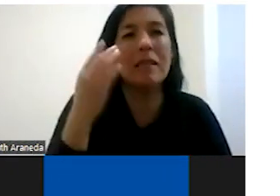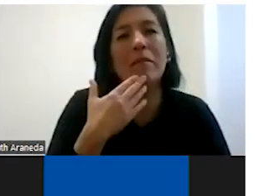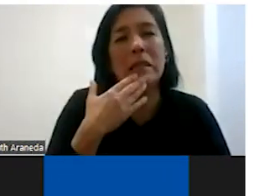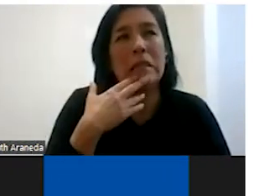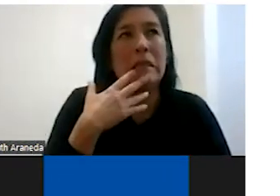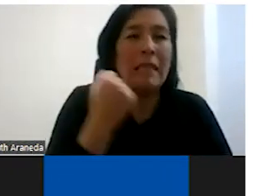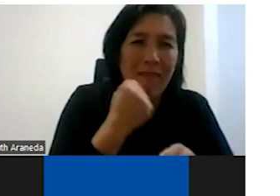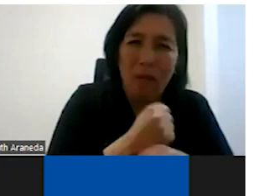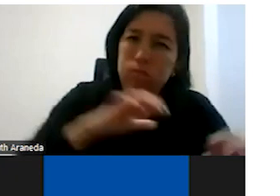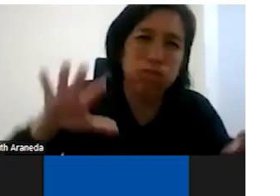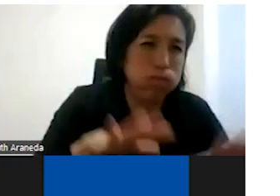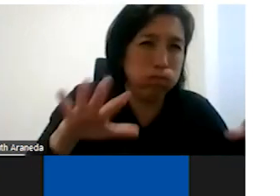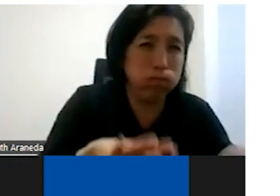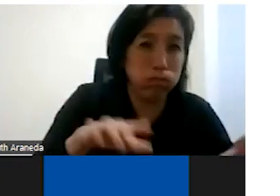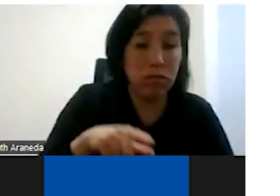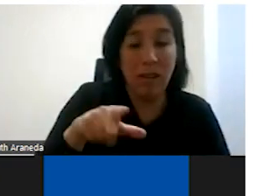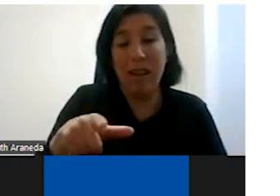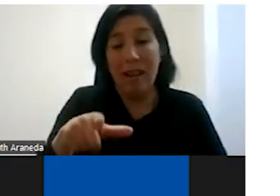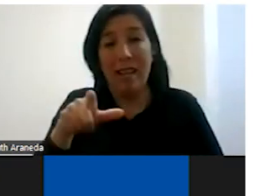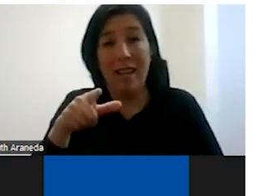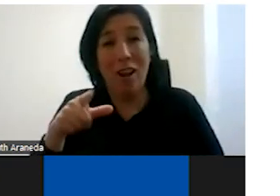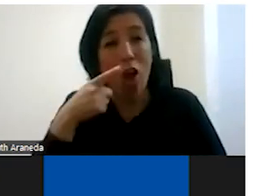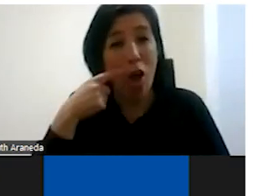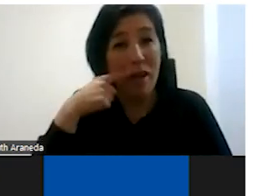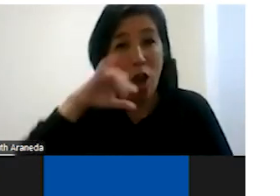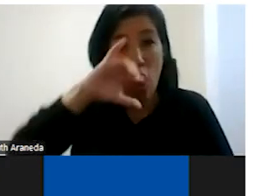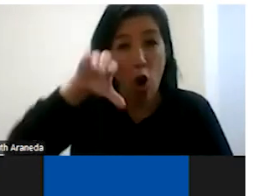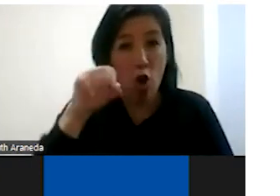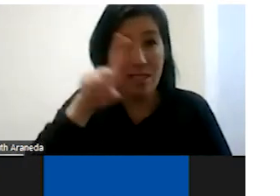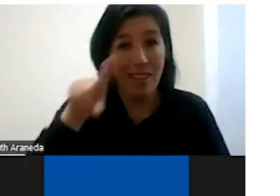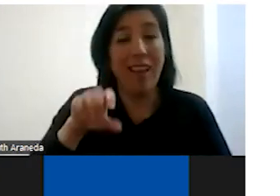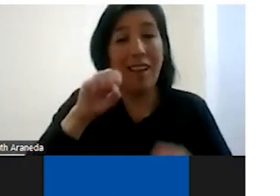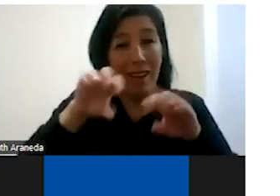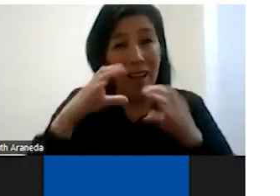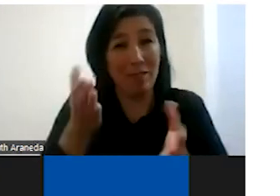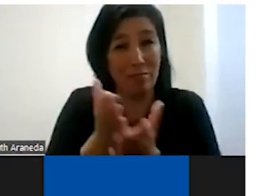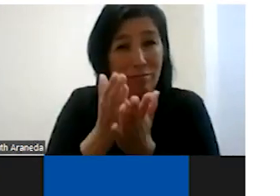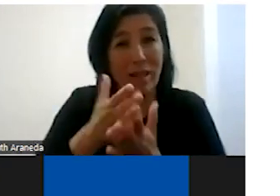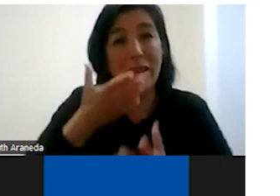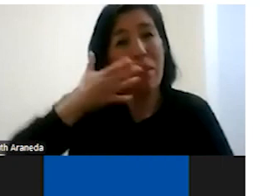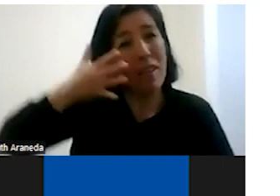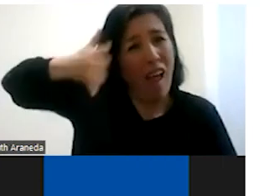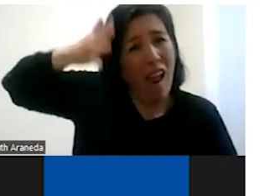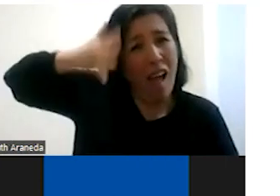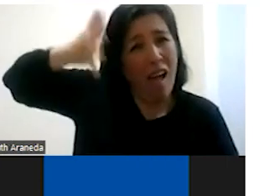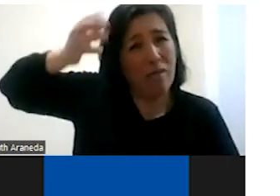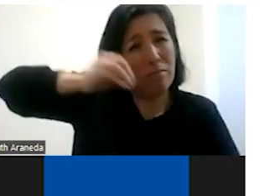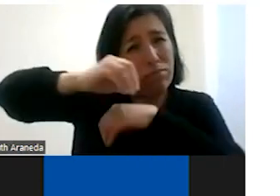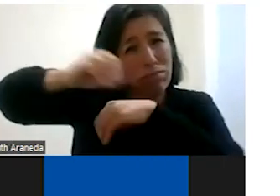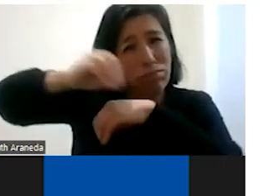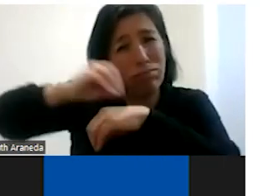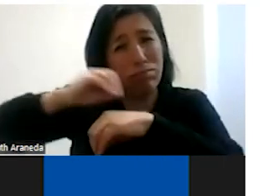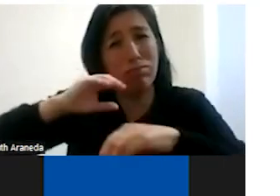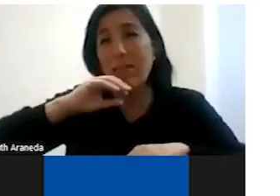compromiso siempre. Yo he hecho clases toda la vida, pero, y me gusta mucho hacer difusión, he hecho miles de conferencias, yo creo. No miles, pero